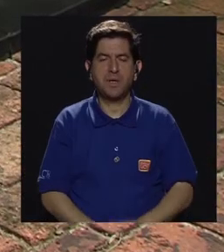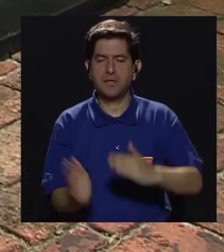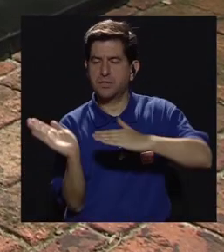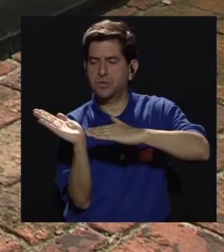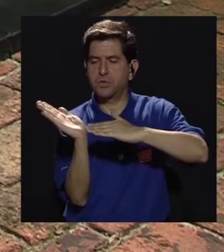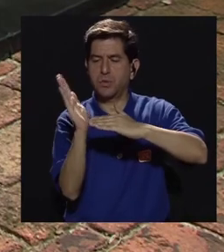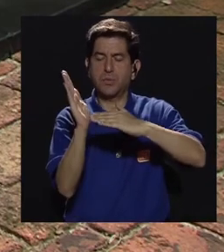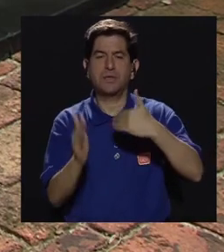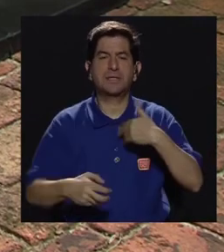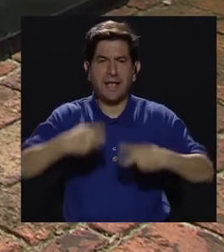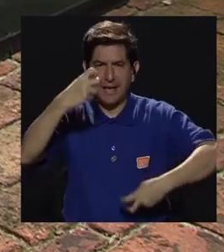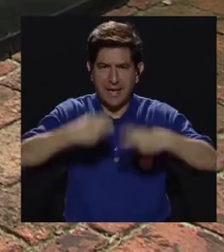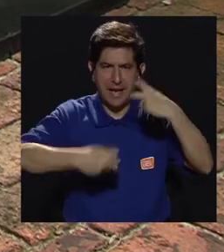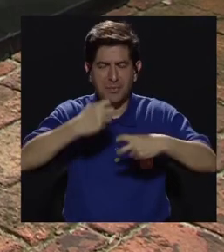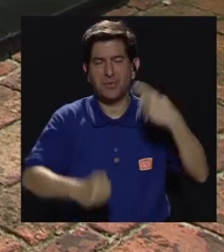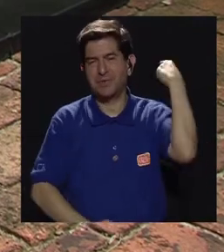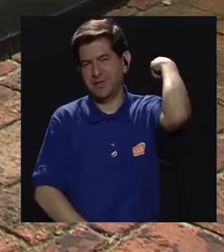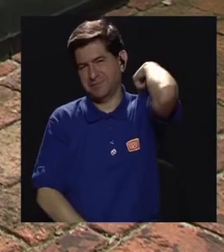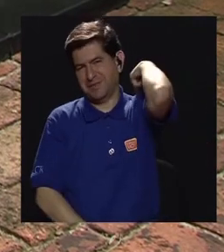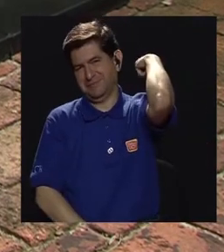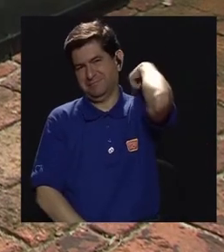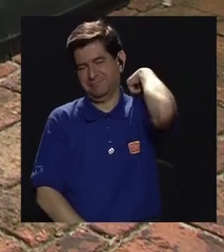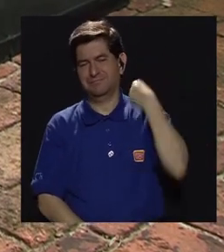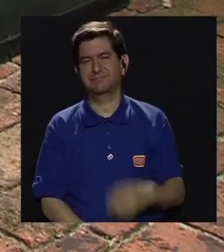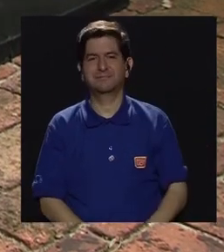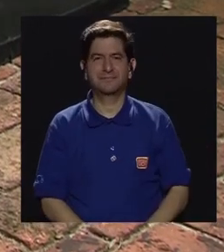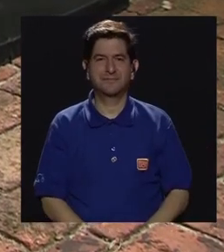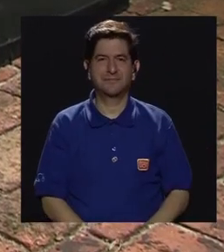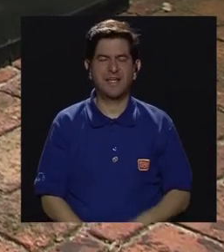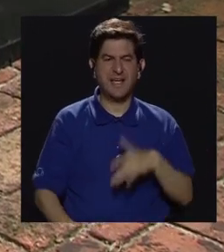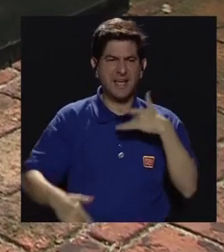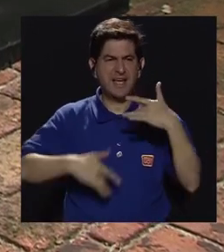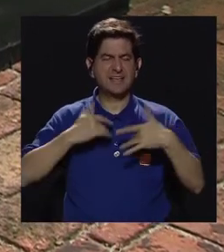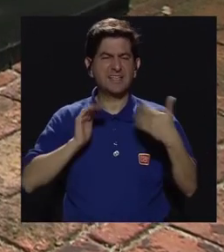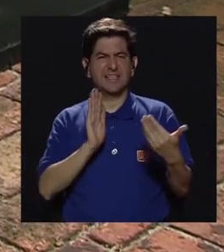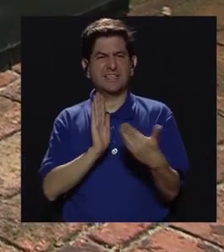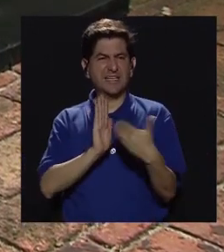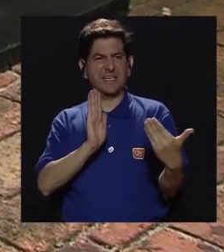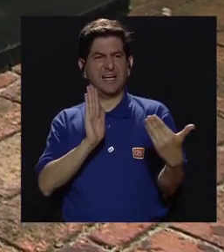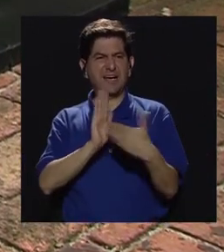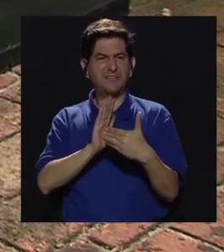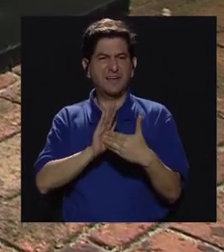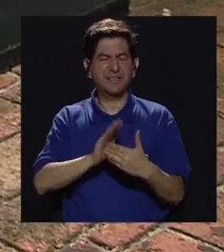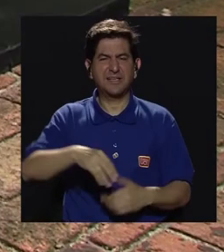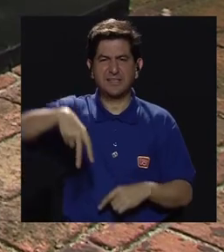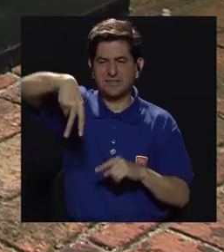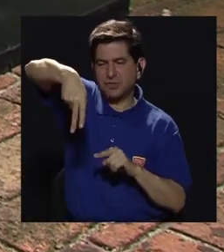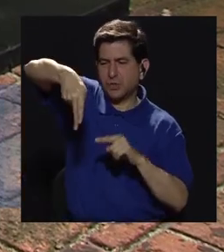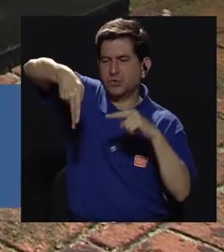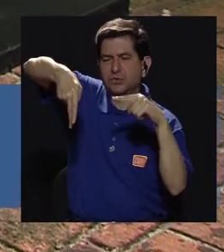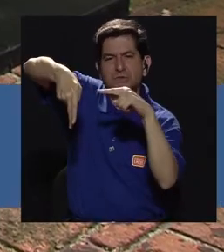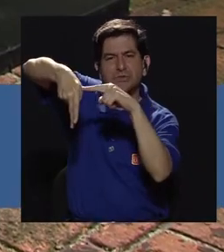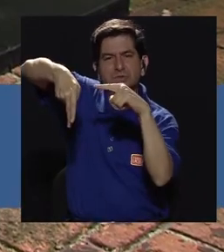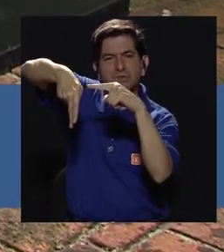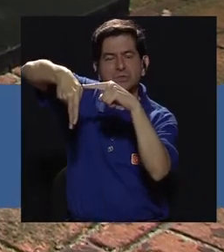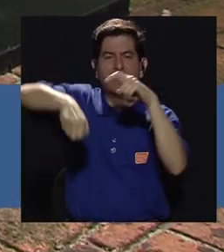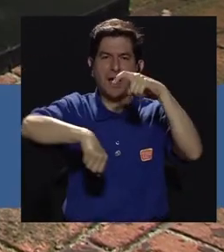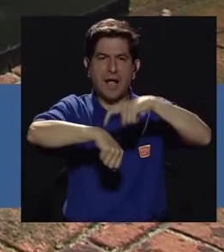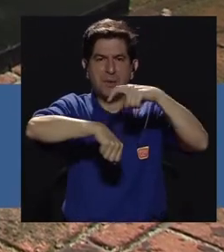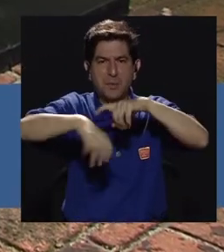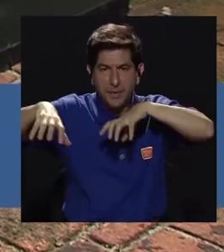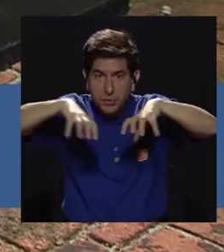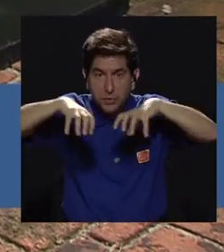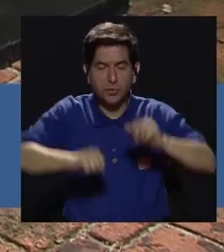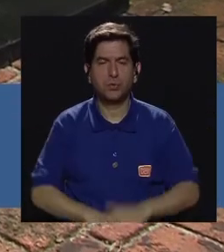experimenten problemas en la espalda. Sientan una molestia en la espalda baja a la hora de realizar la abdominal. Para